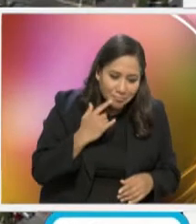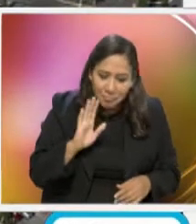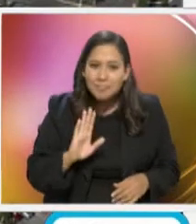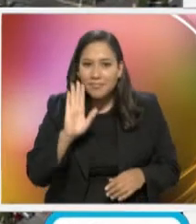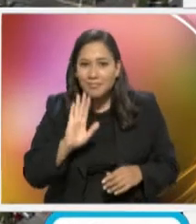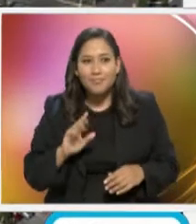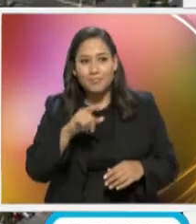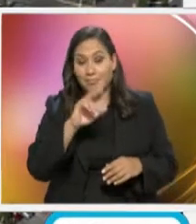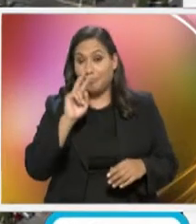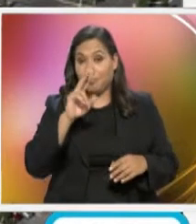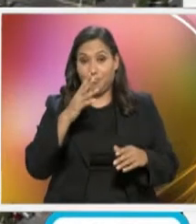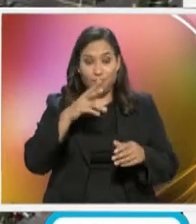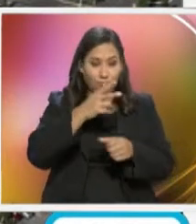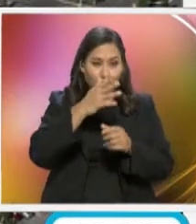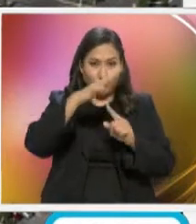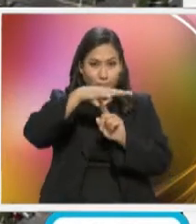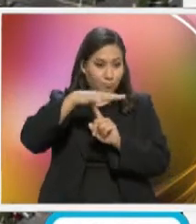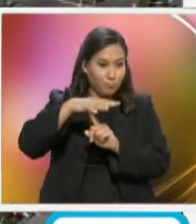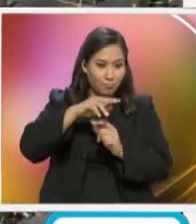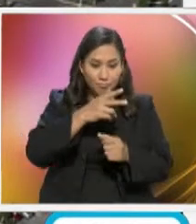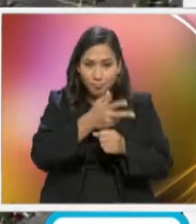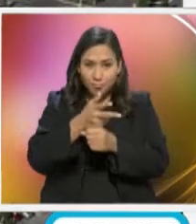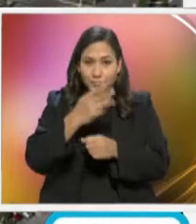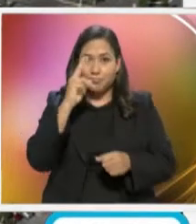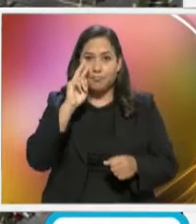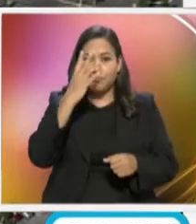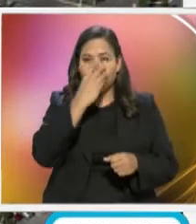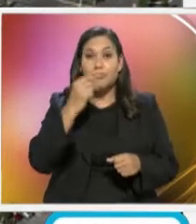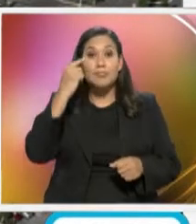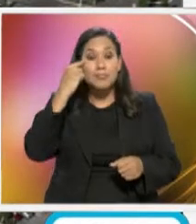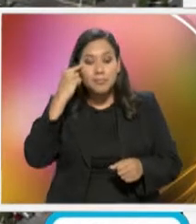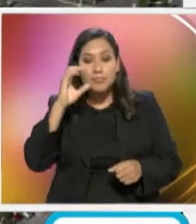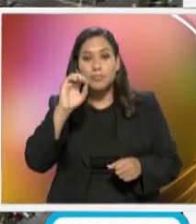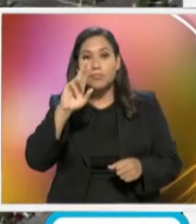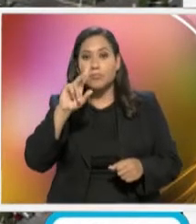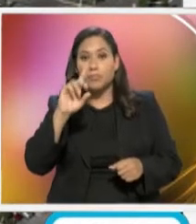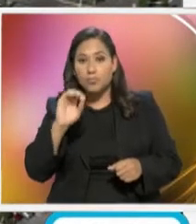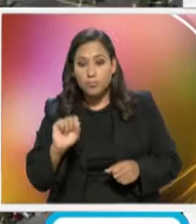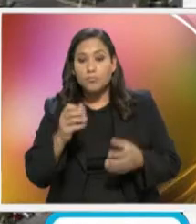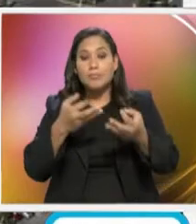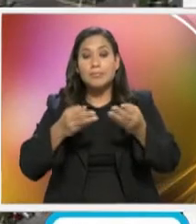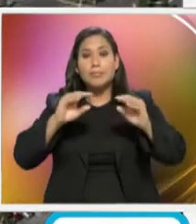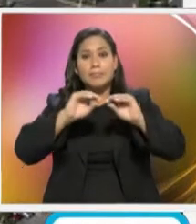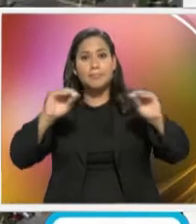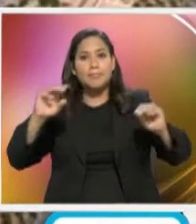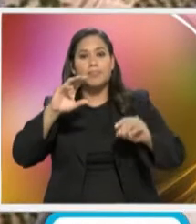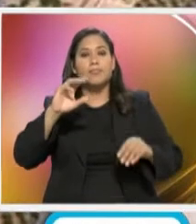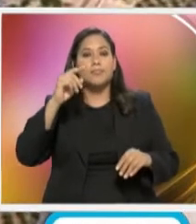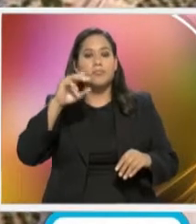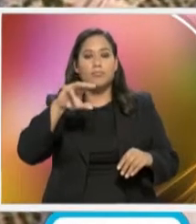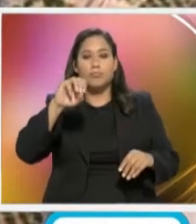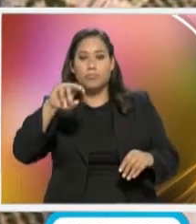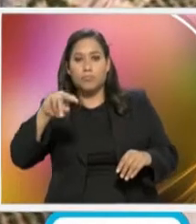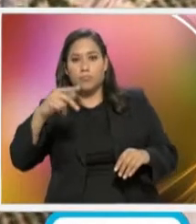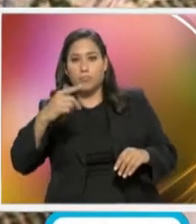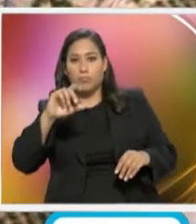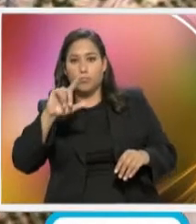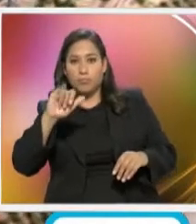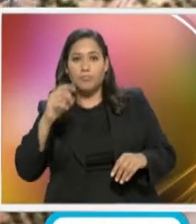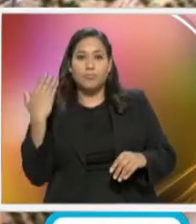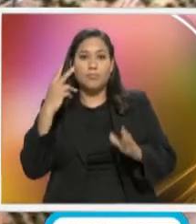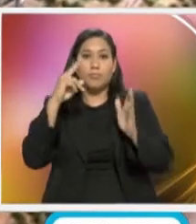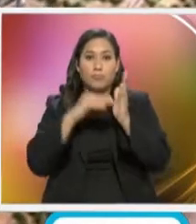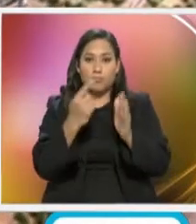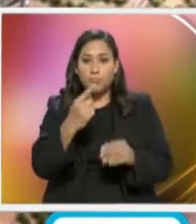Increíble. Ordos, la número 5 en China, se fundó en el pleno desierto de Mongolia en el 2001. Pero le dicen la